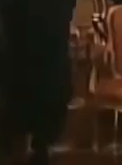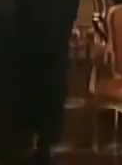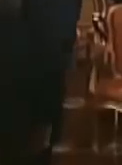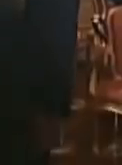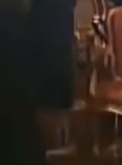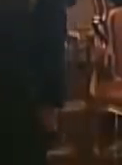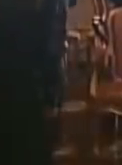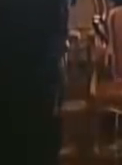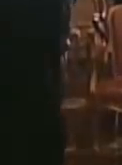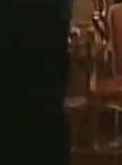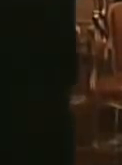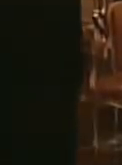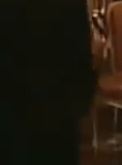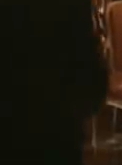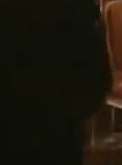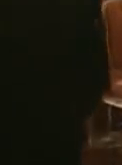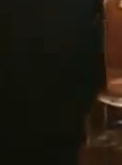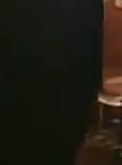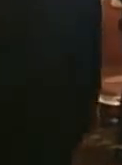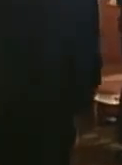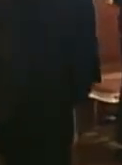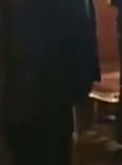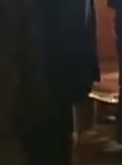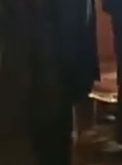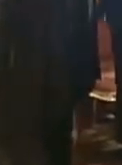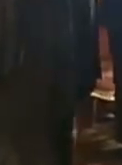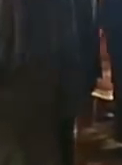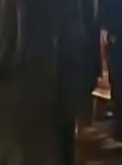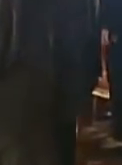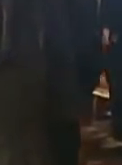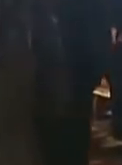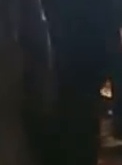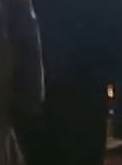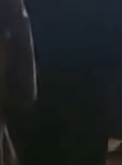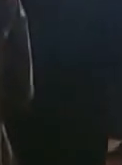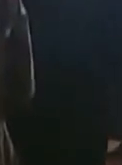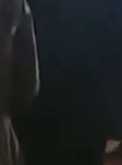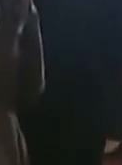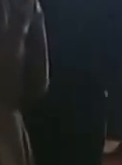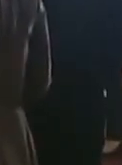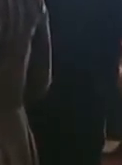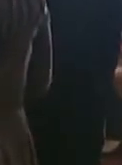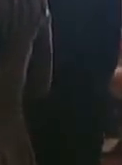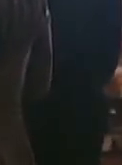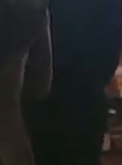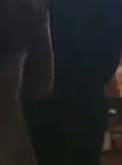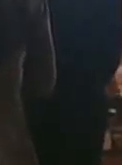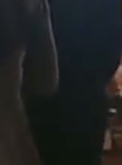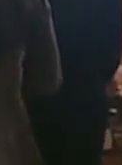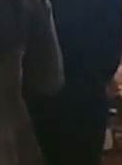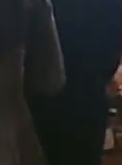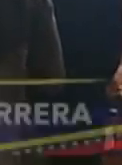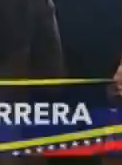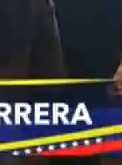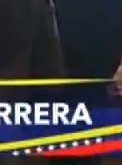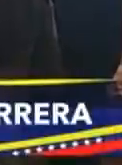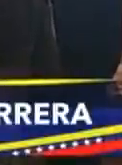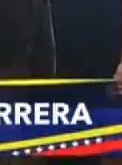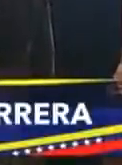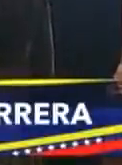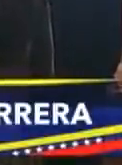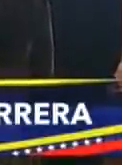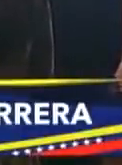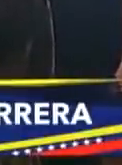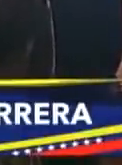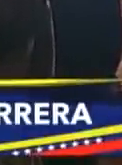en 1982, han sido traducidos al ruso. Recibió 3 veces el Premio Nacional de Periodismo, así como el Premio Municipal de Literatura en la